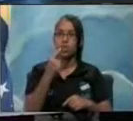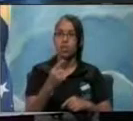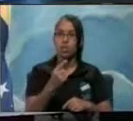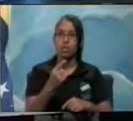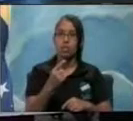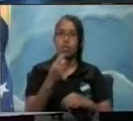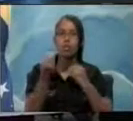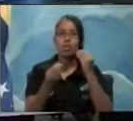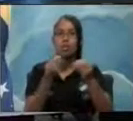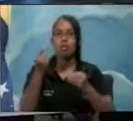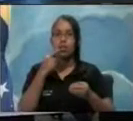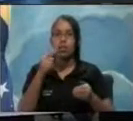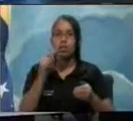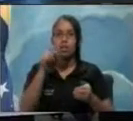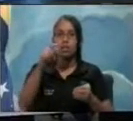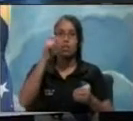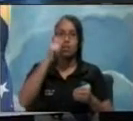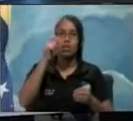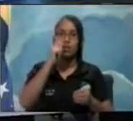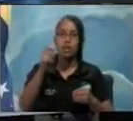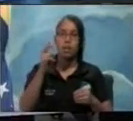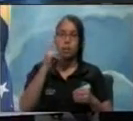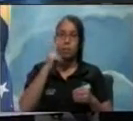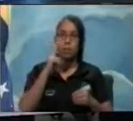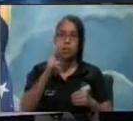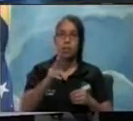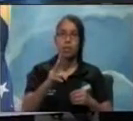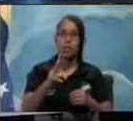mirándolo. ¿Cómo le dijeron Pedro y Juan?